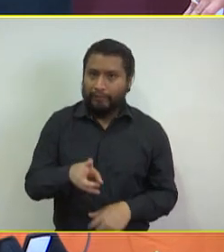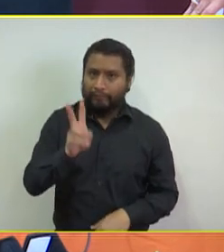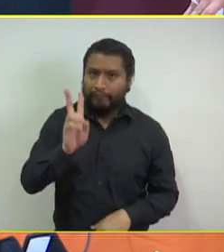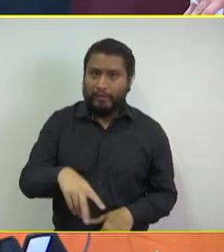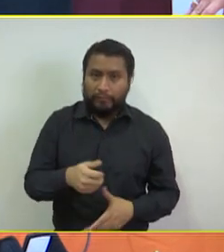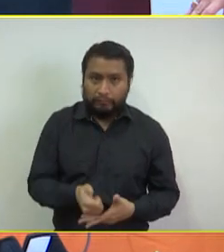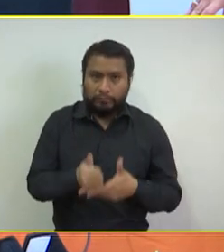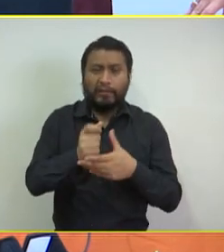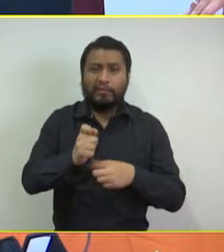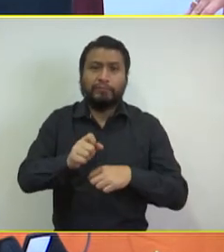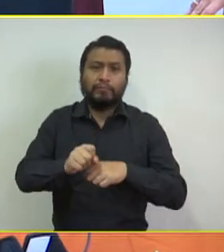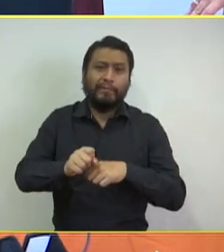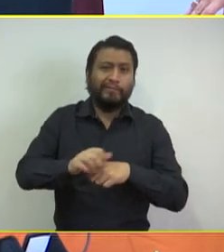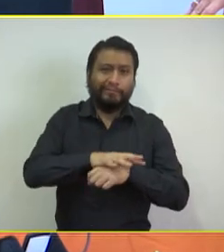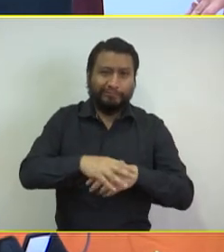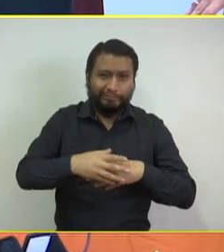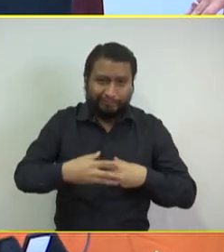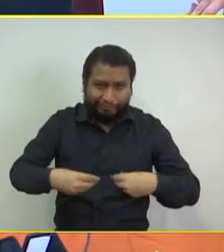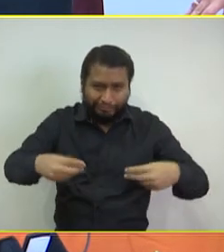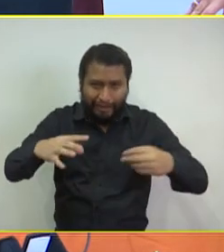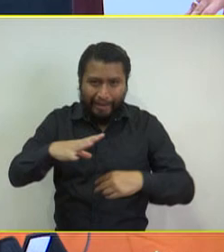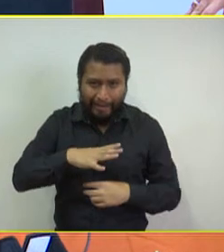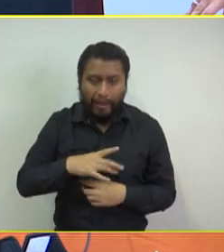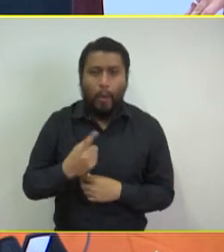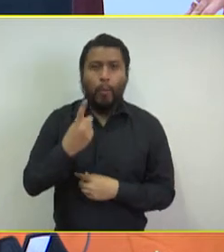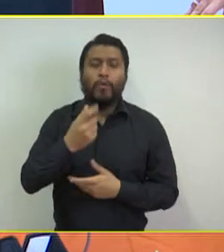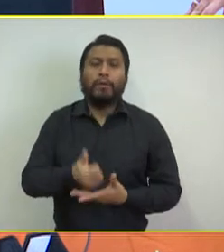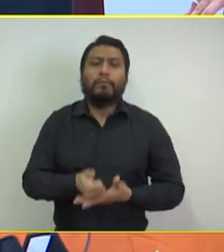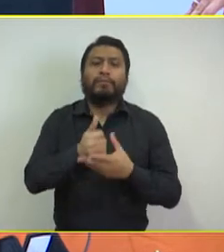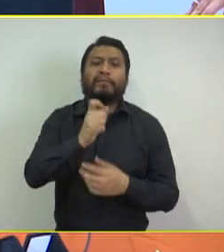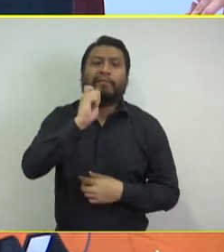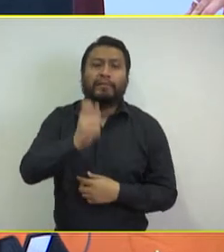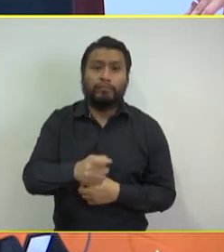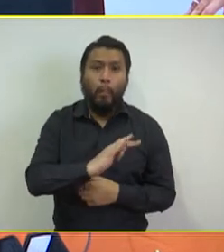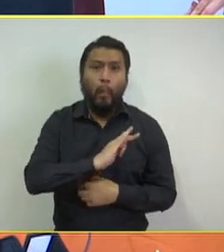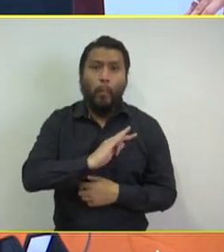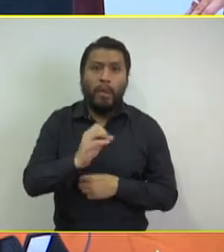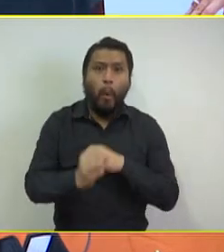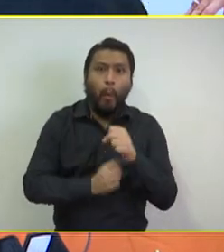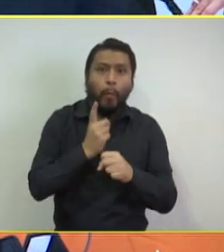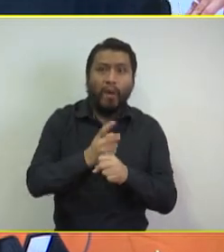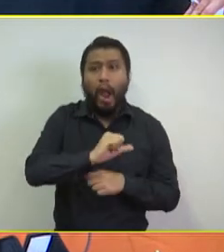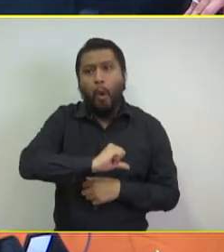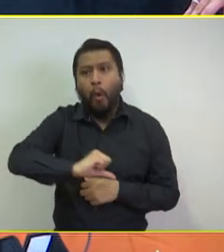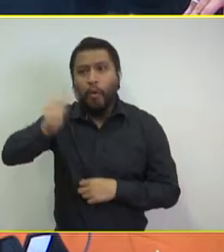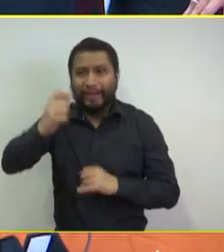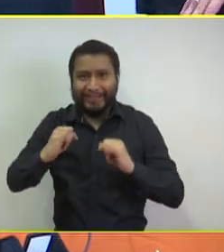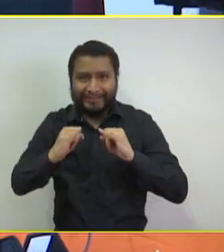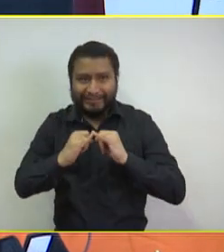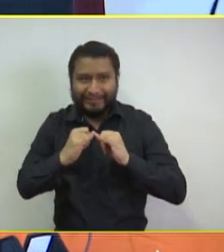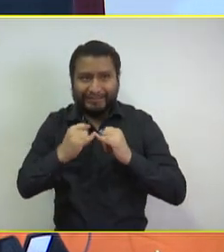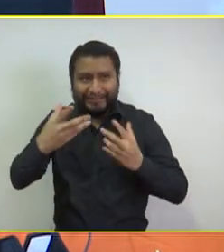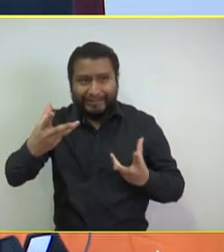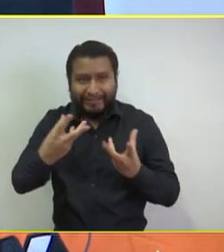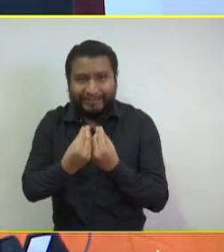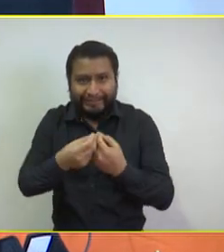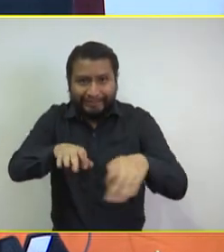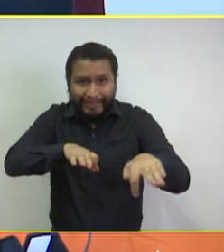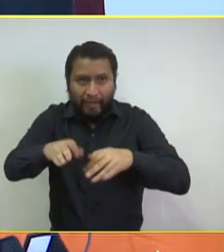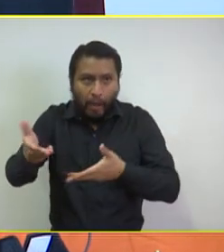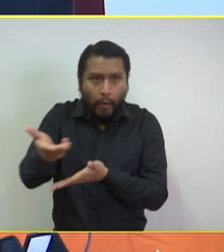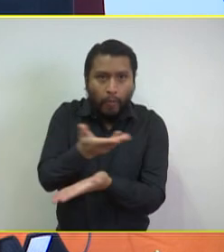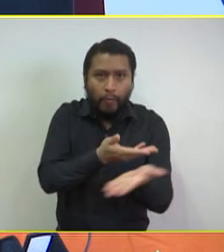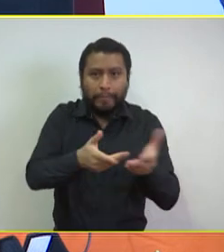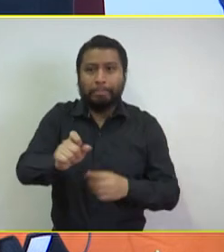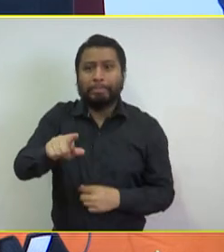la pandemia, poder tener esta posibilidad de colaboración con otras instituciones. Como mencionaba el